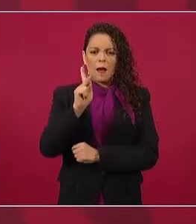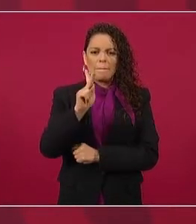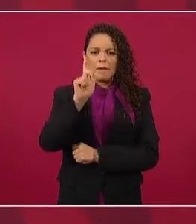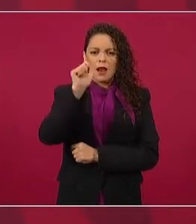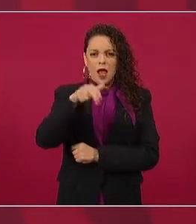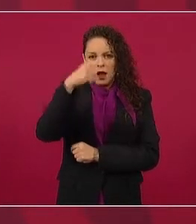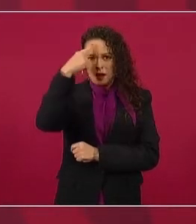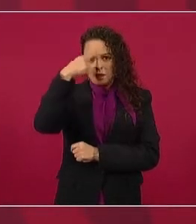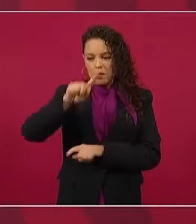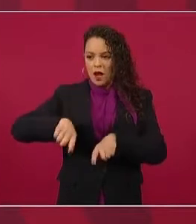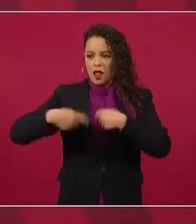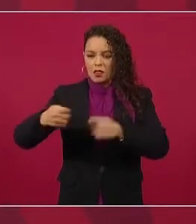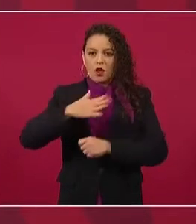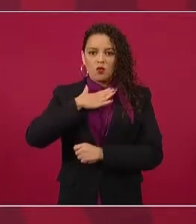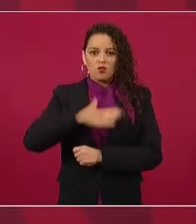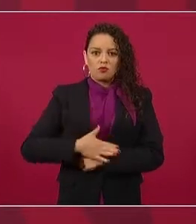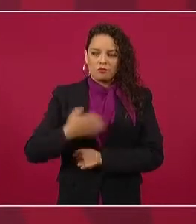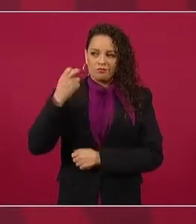para Cananea.